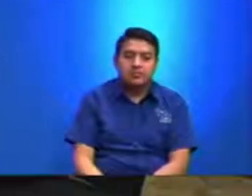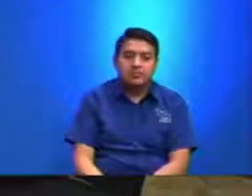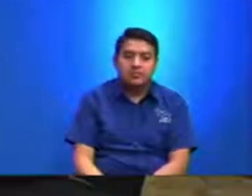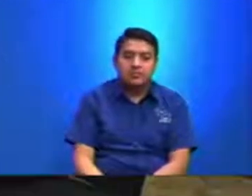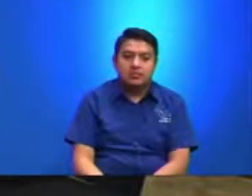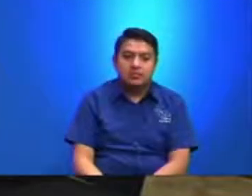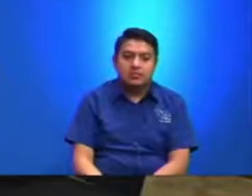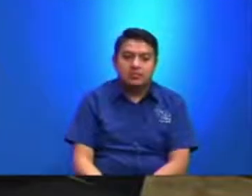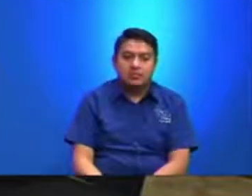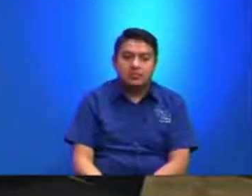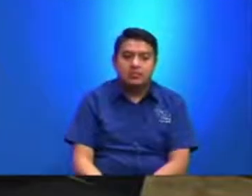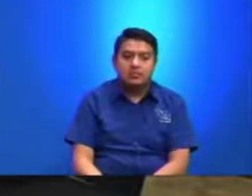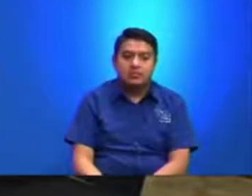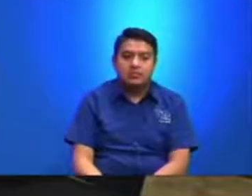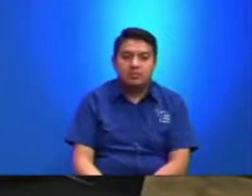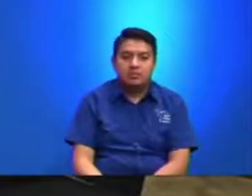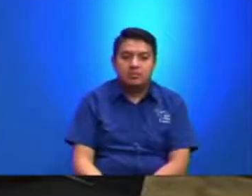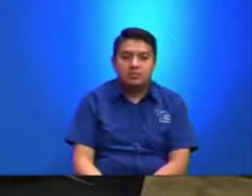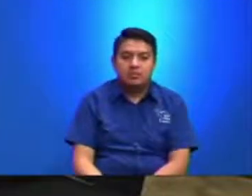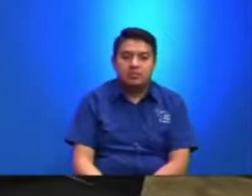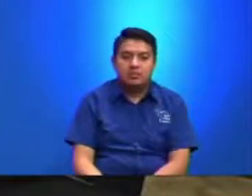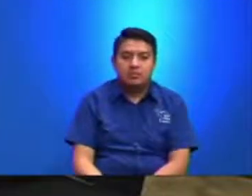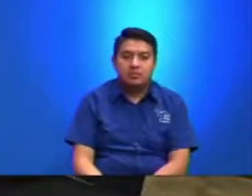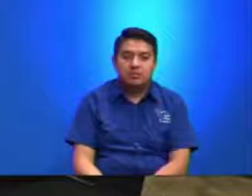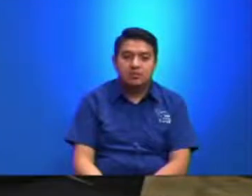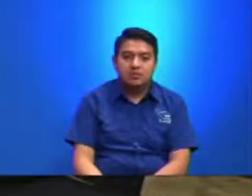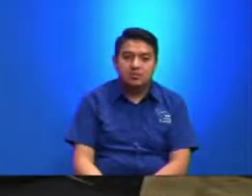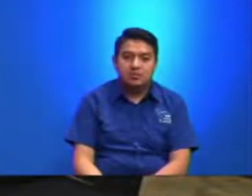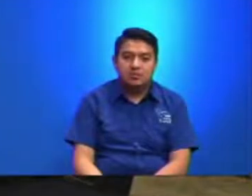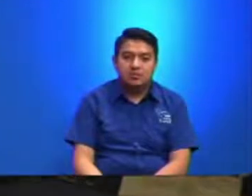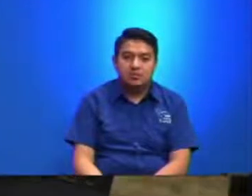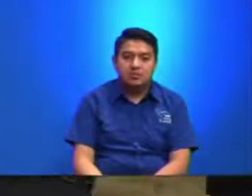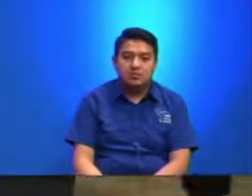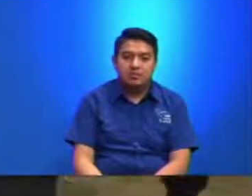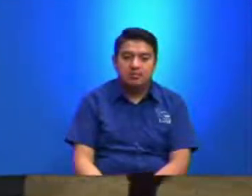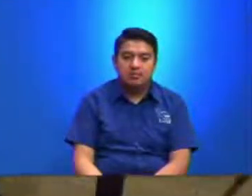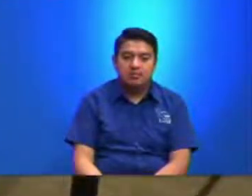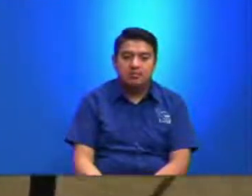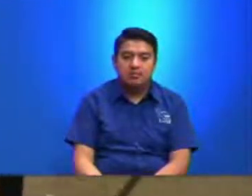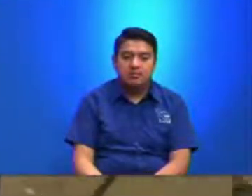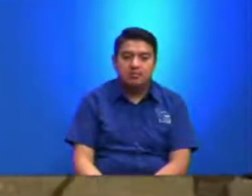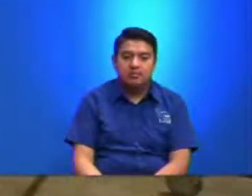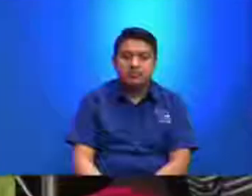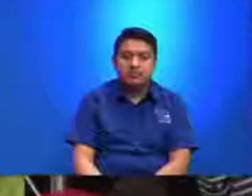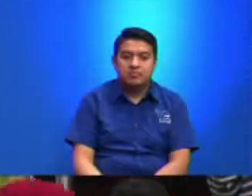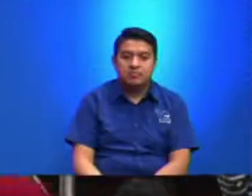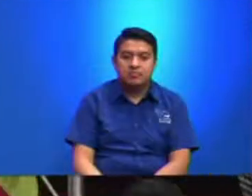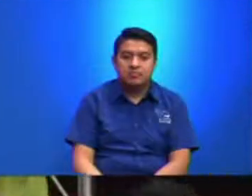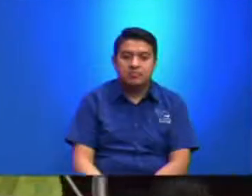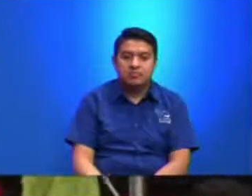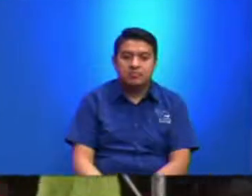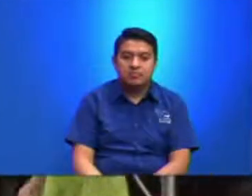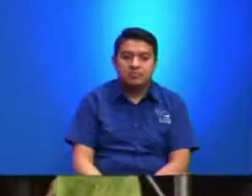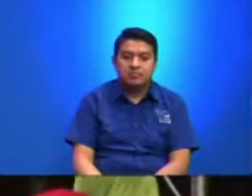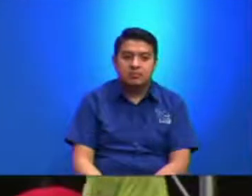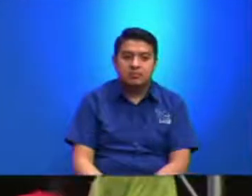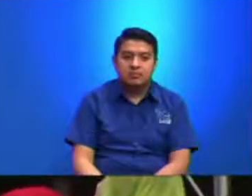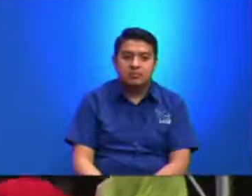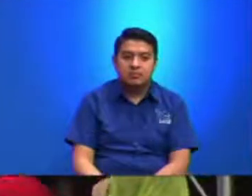Yo voy a iniciar y luego los pastores y mi esposa se quedan al frente.